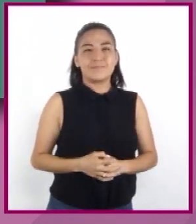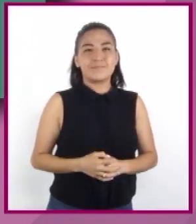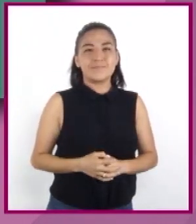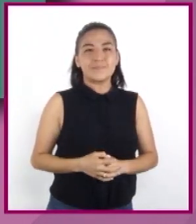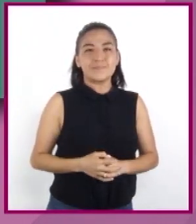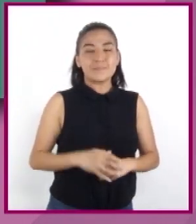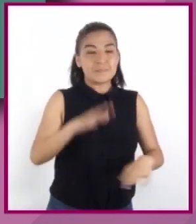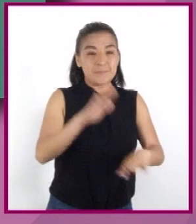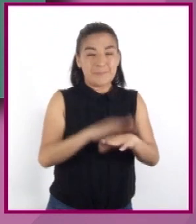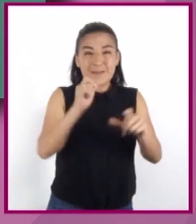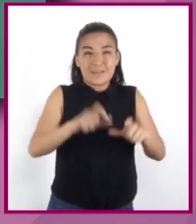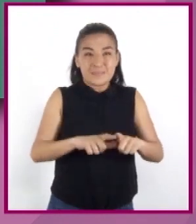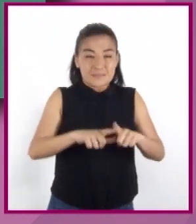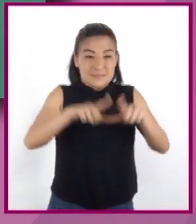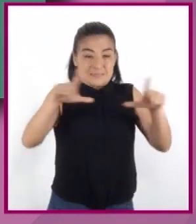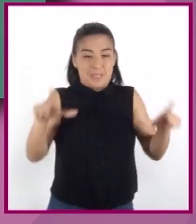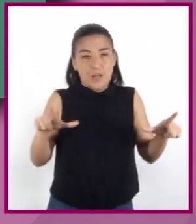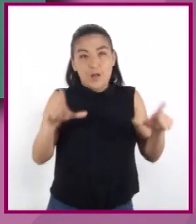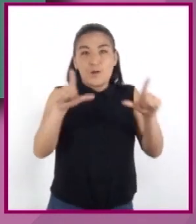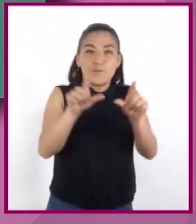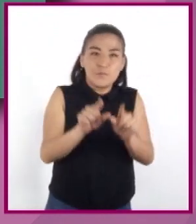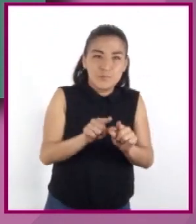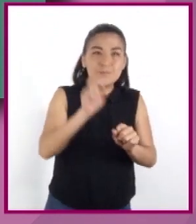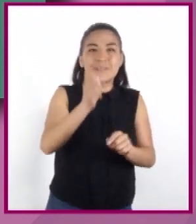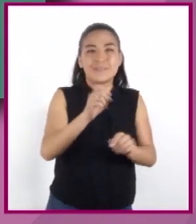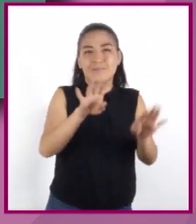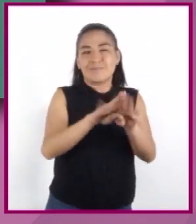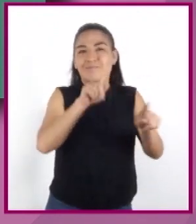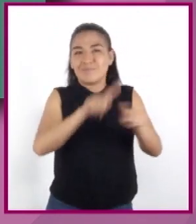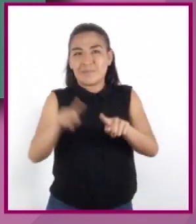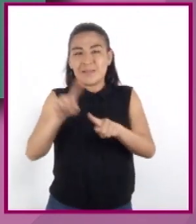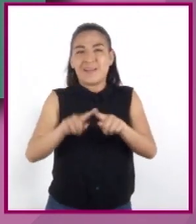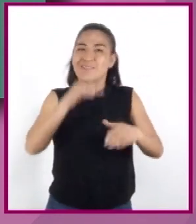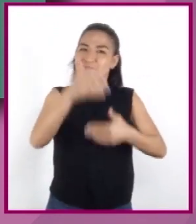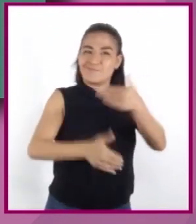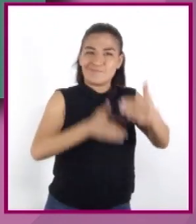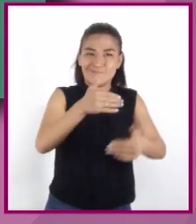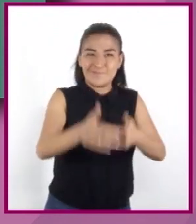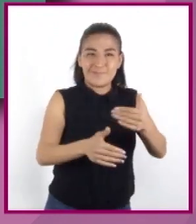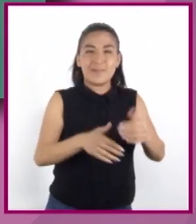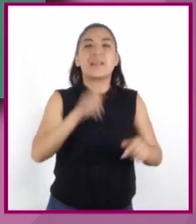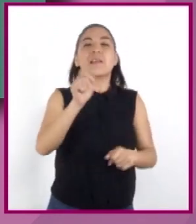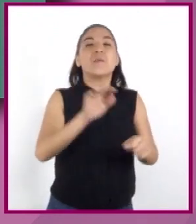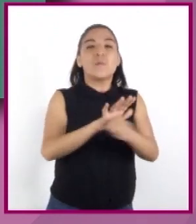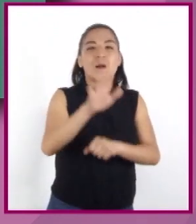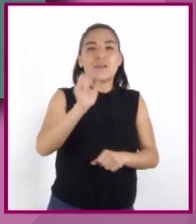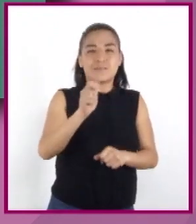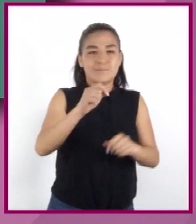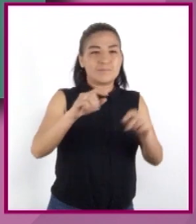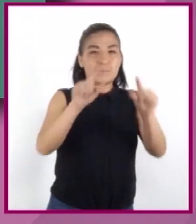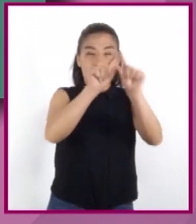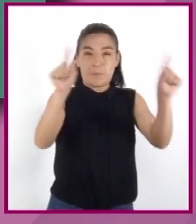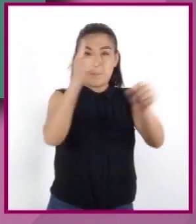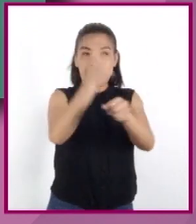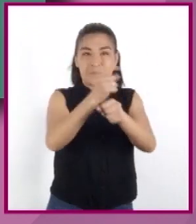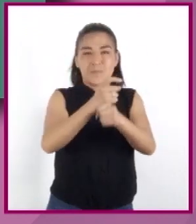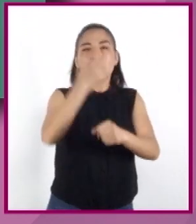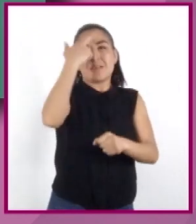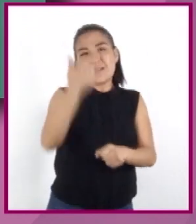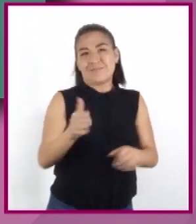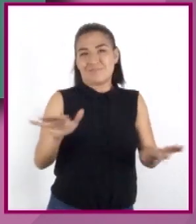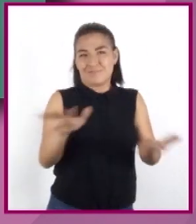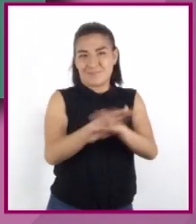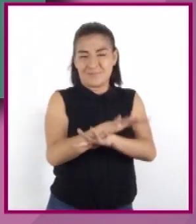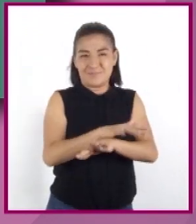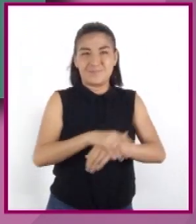El aumento o disminución de ambas variables es simultánea y el cociente corresponde a la razón de cambio.